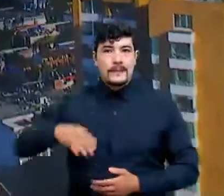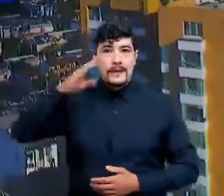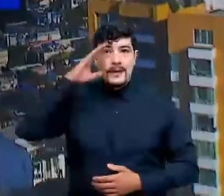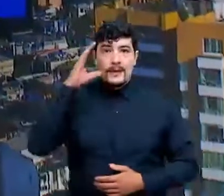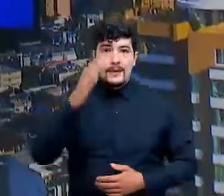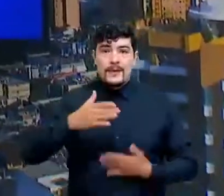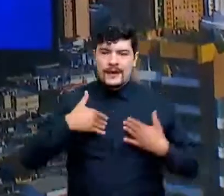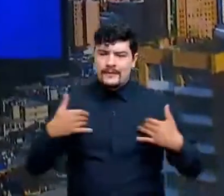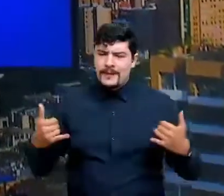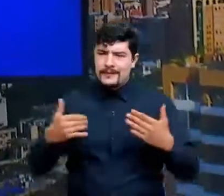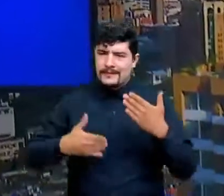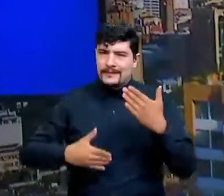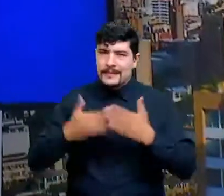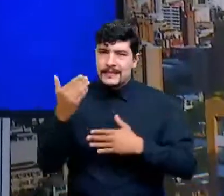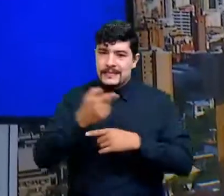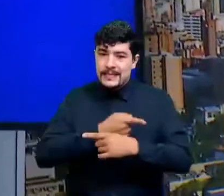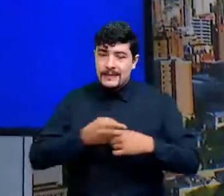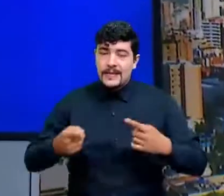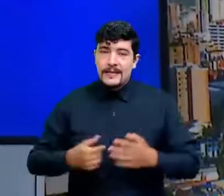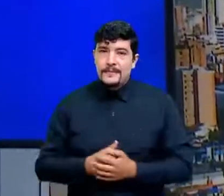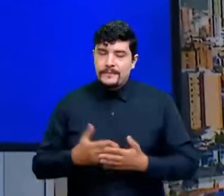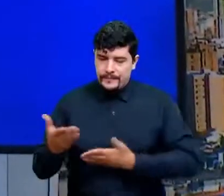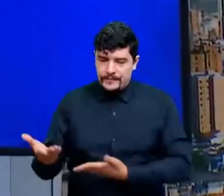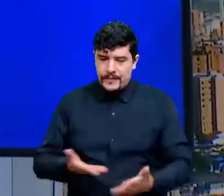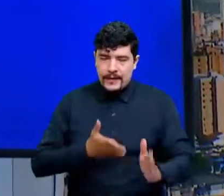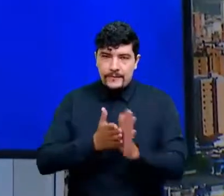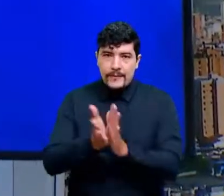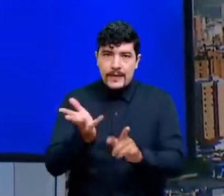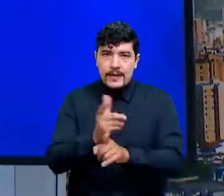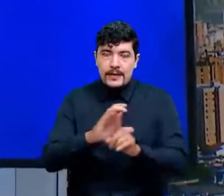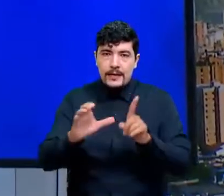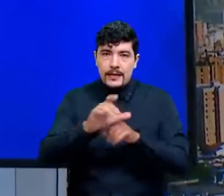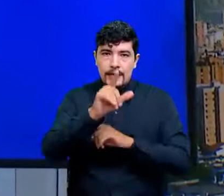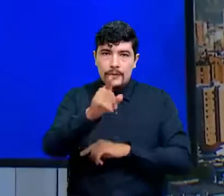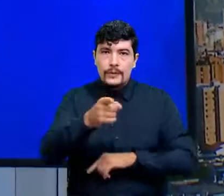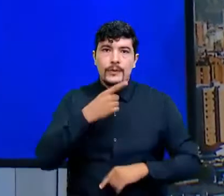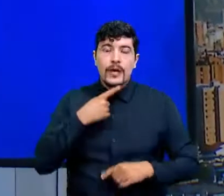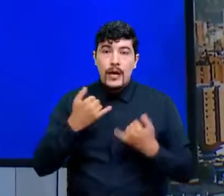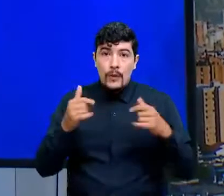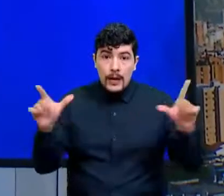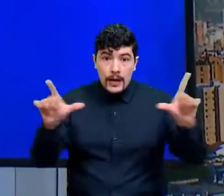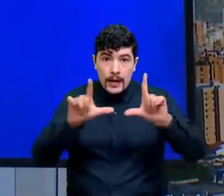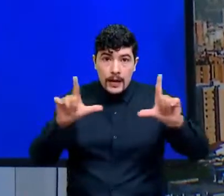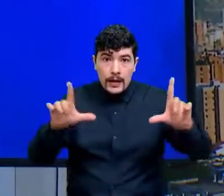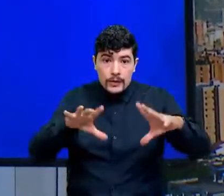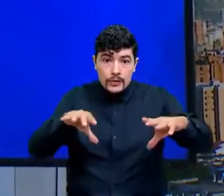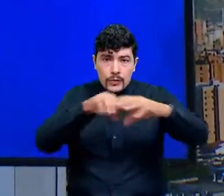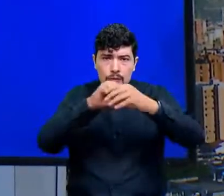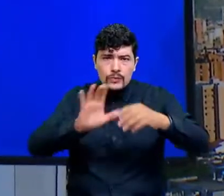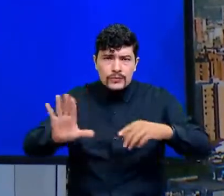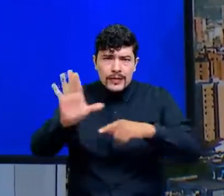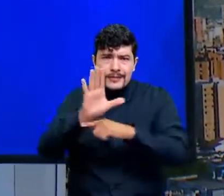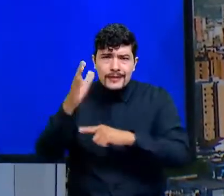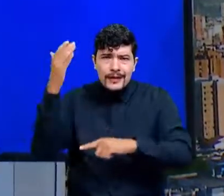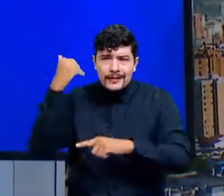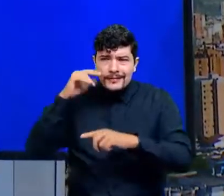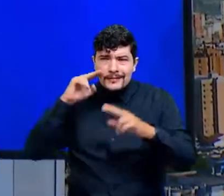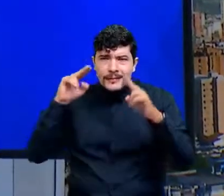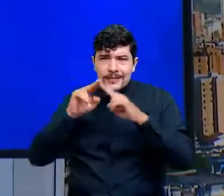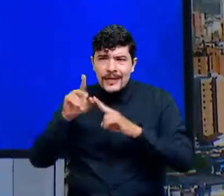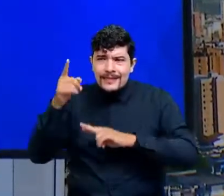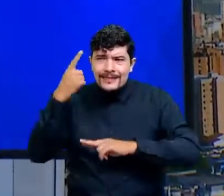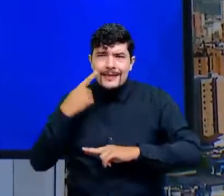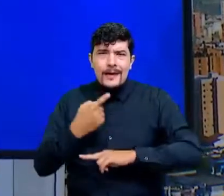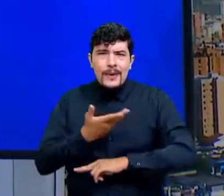Feliz semana, bienvenidos a las noticias del entretenimiento. Por nuestra pantalla, ustedes, nuestros televidentes, pudieron disfrutar de la celebración del Día